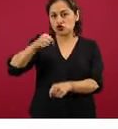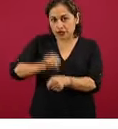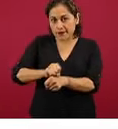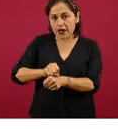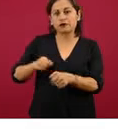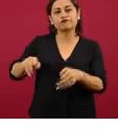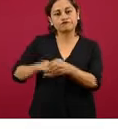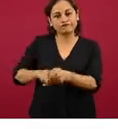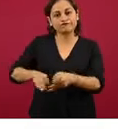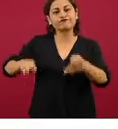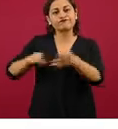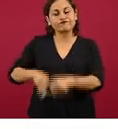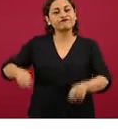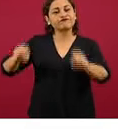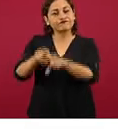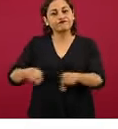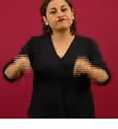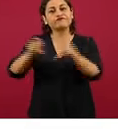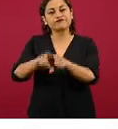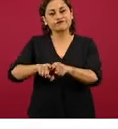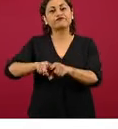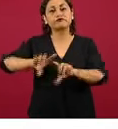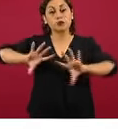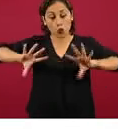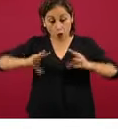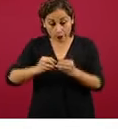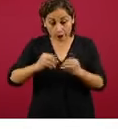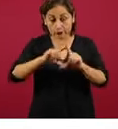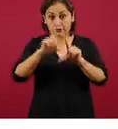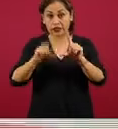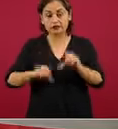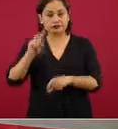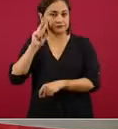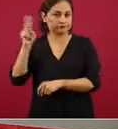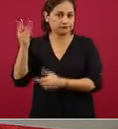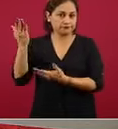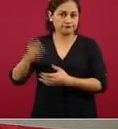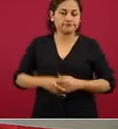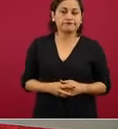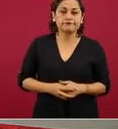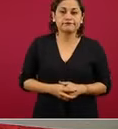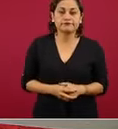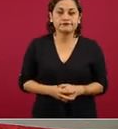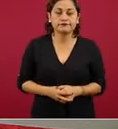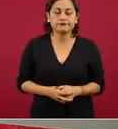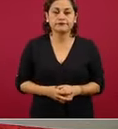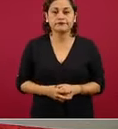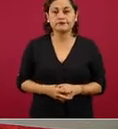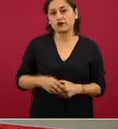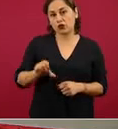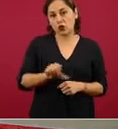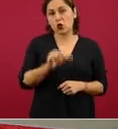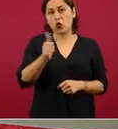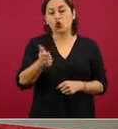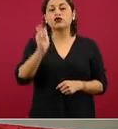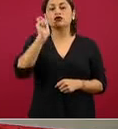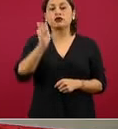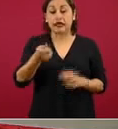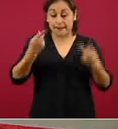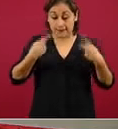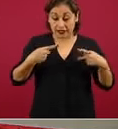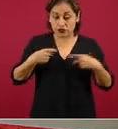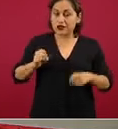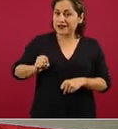se expresa claramente en esta gráfica. La siguiente. Tomando en cuenta los confirmados y un